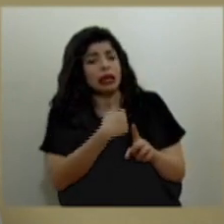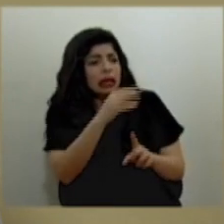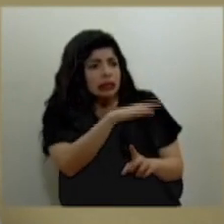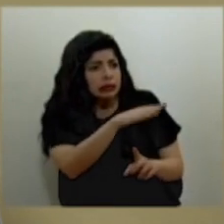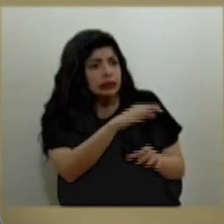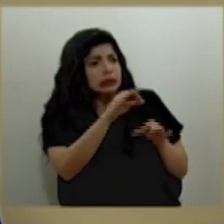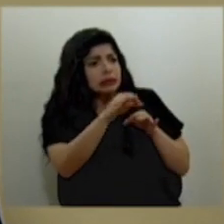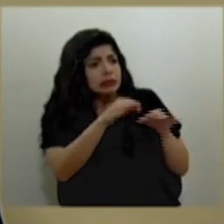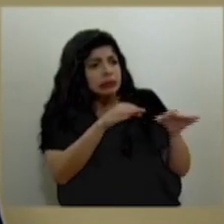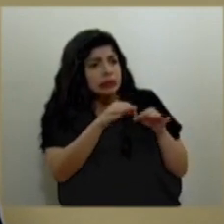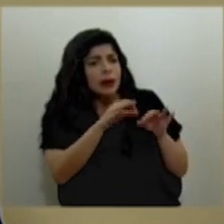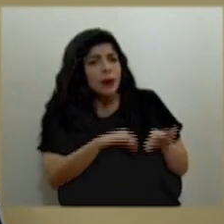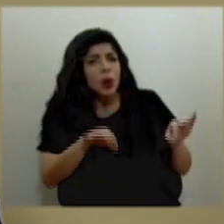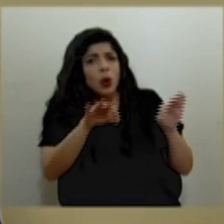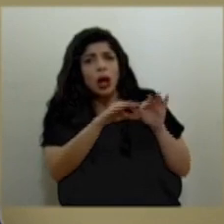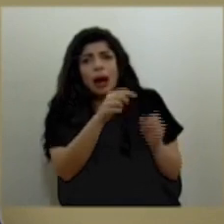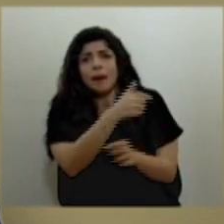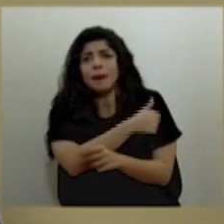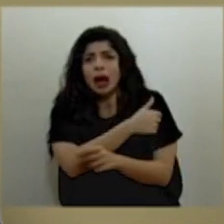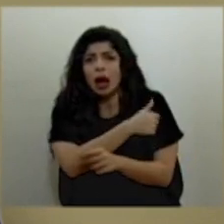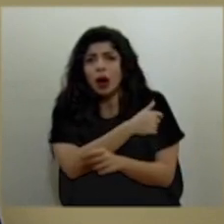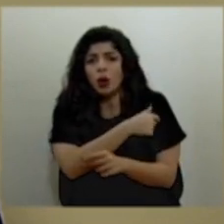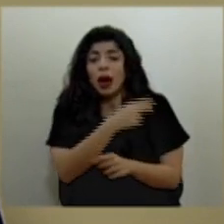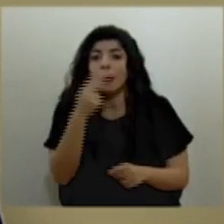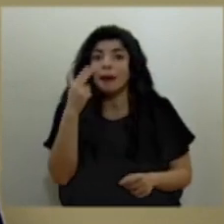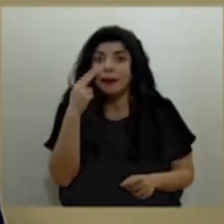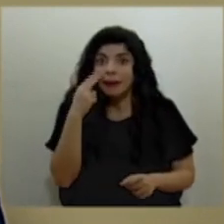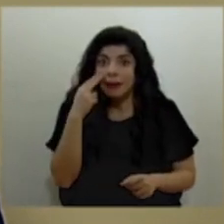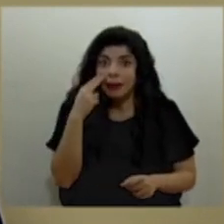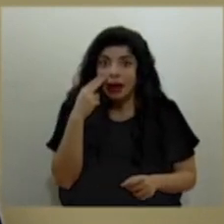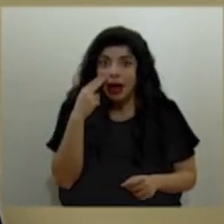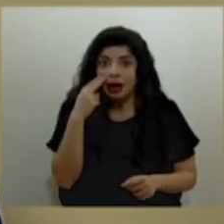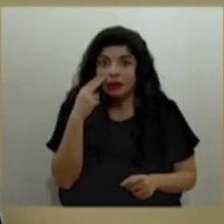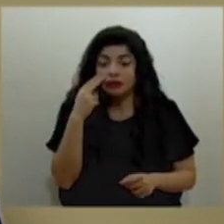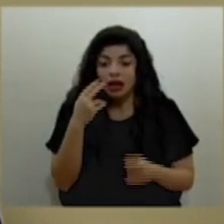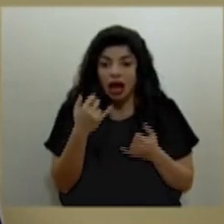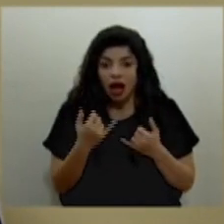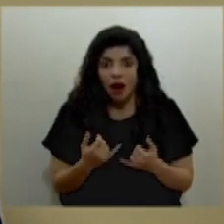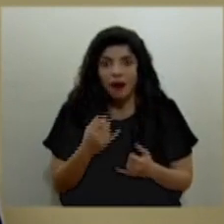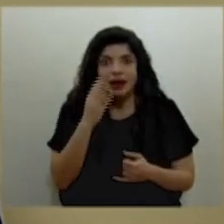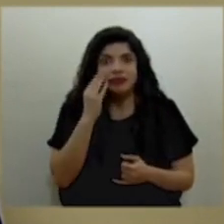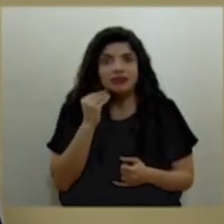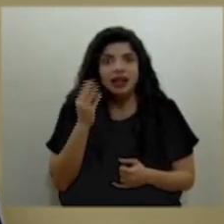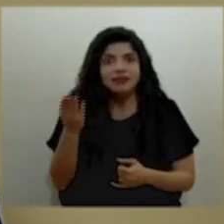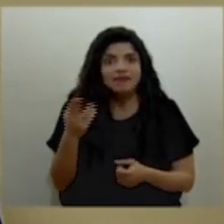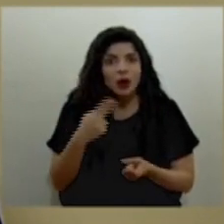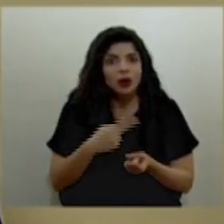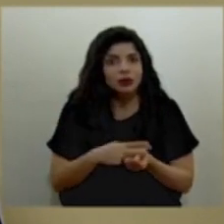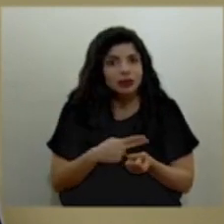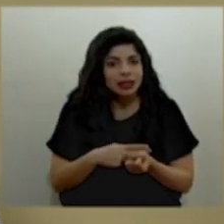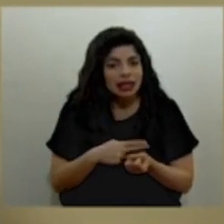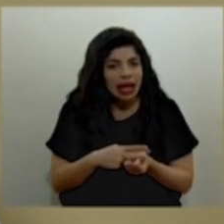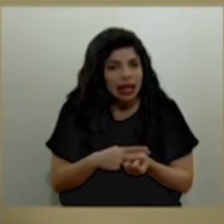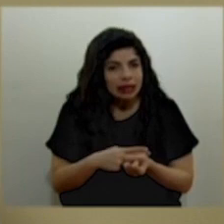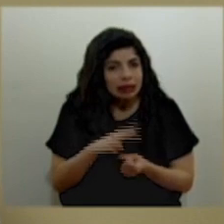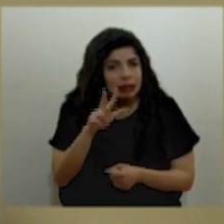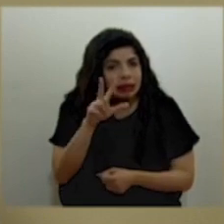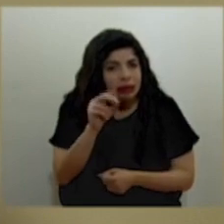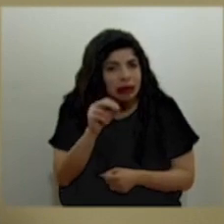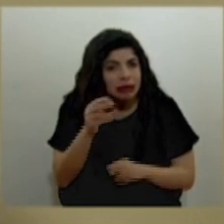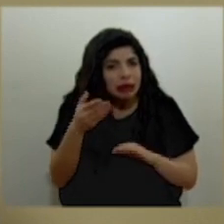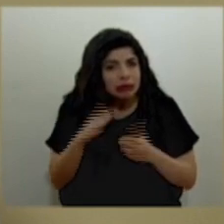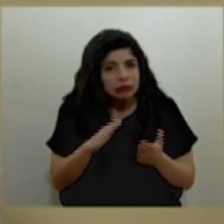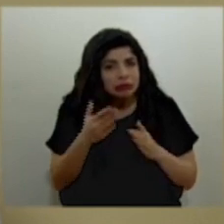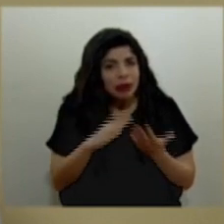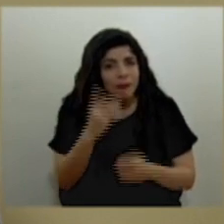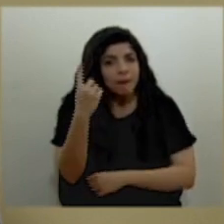de la vacunación. Y vean ustedes que pues, lo que estamos viviendo en los hospitales, ¿verdad? Con 30 personas fallecidas